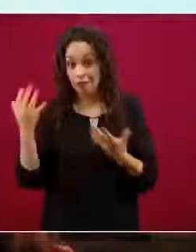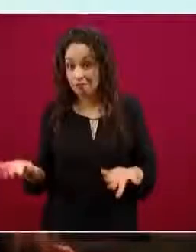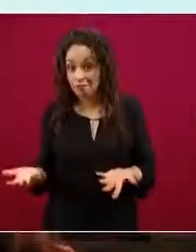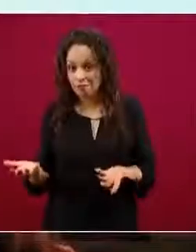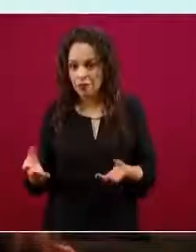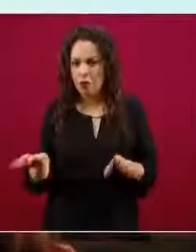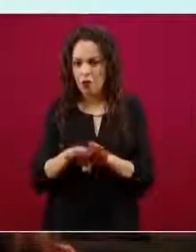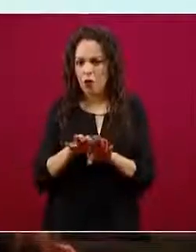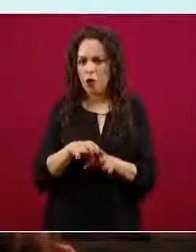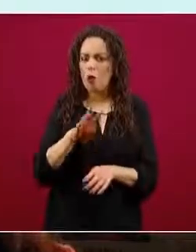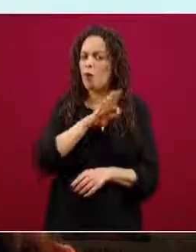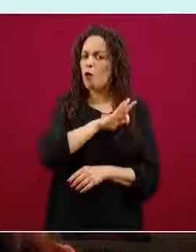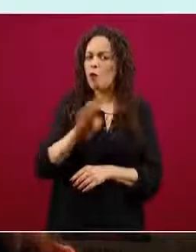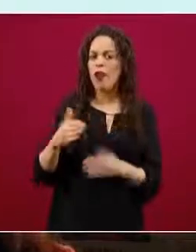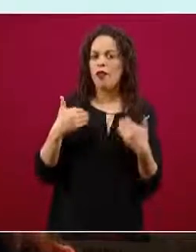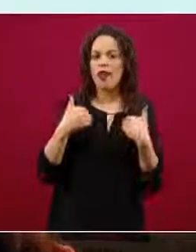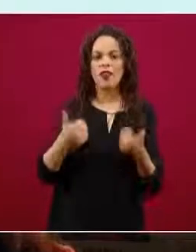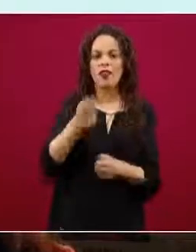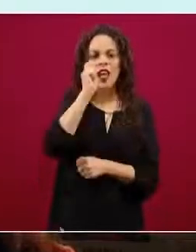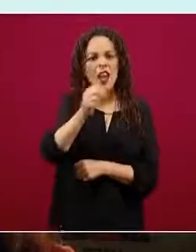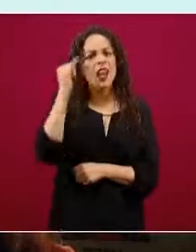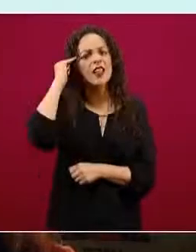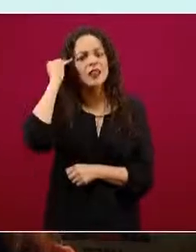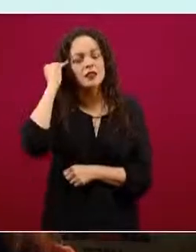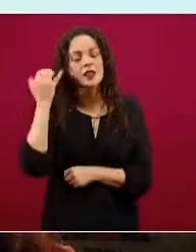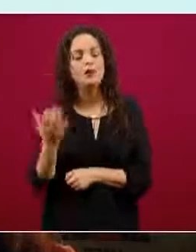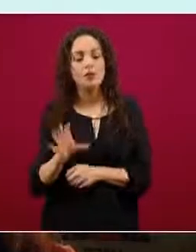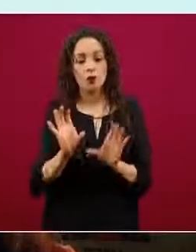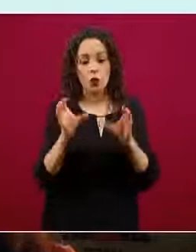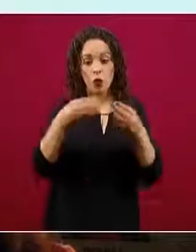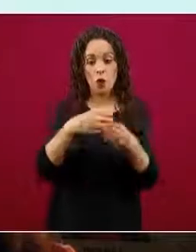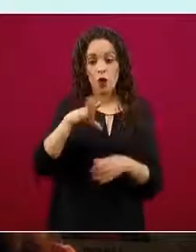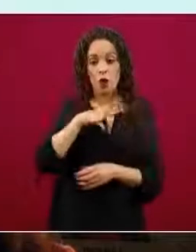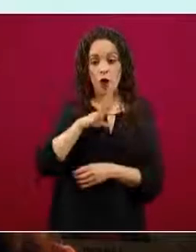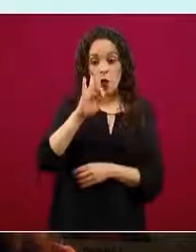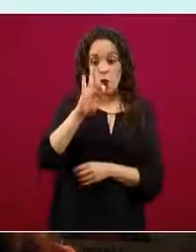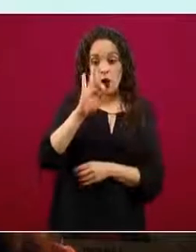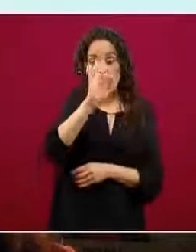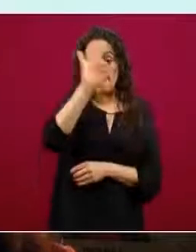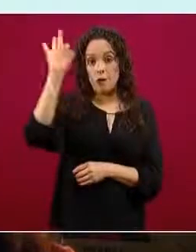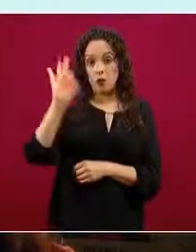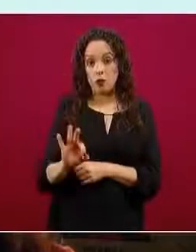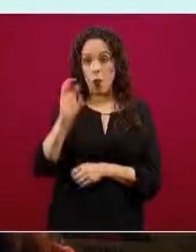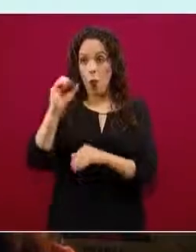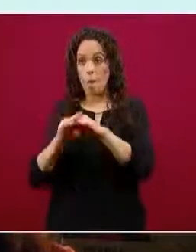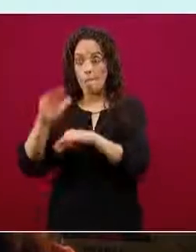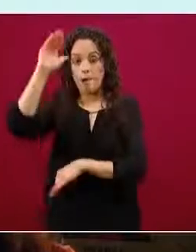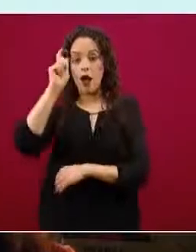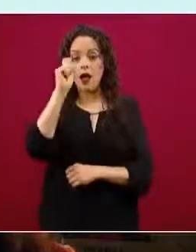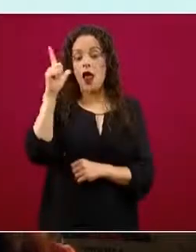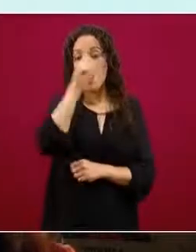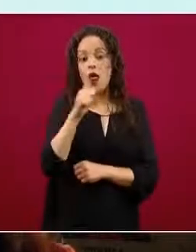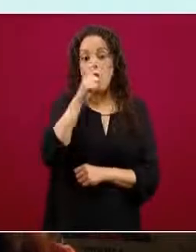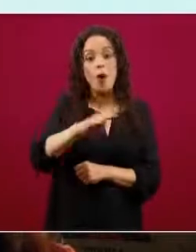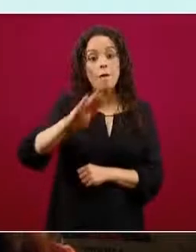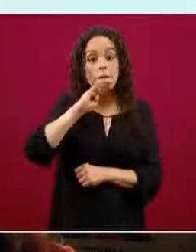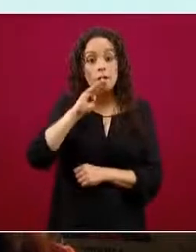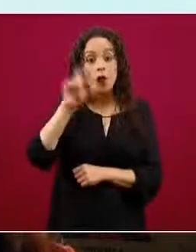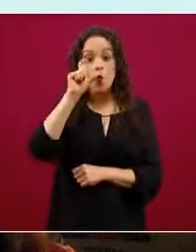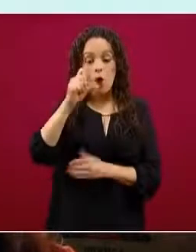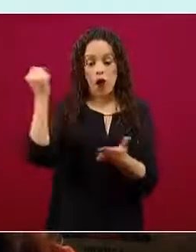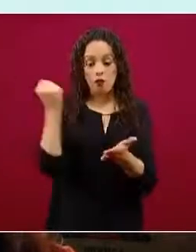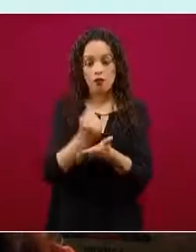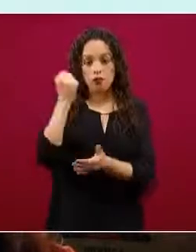parte indígena? Cuando una comunidad tiene el 40% y más de una lengua materna, entonces cuando levantamos el censo